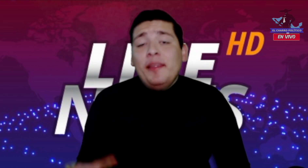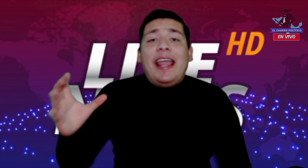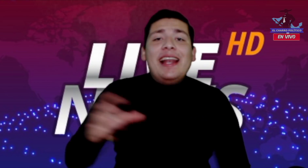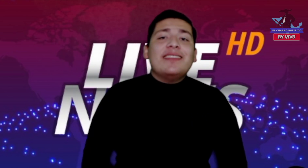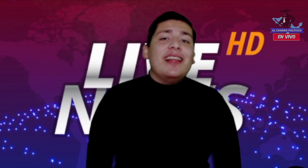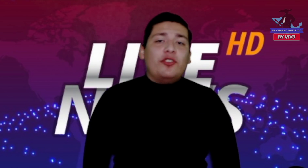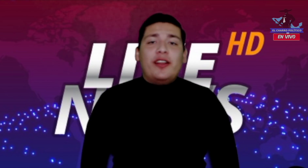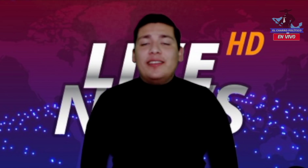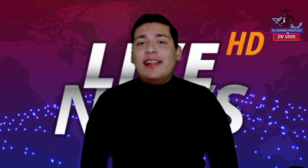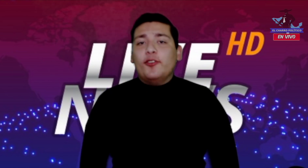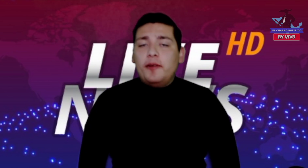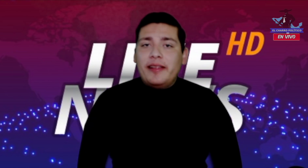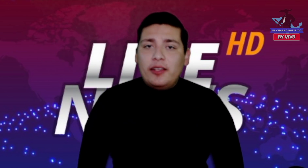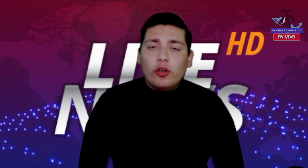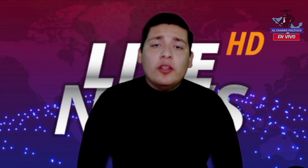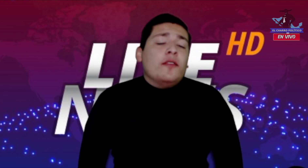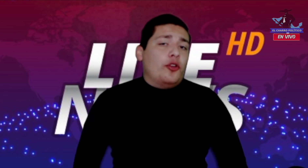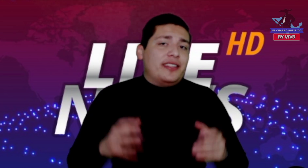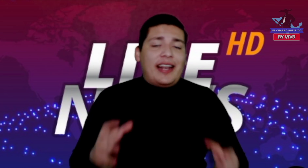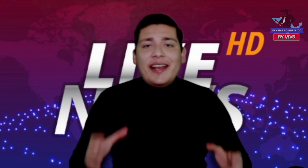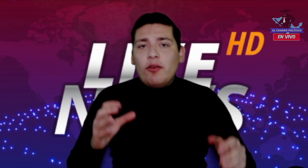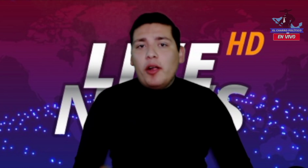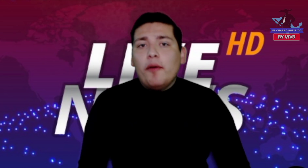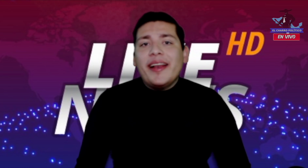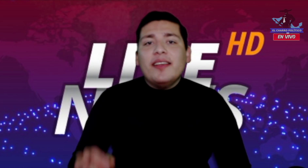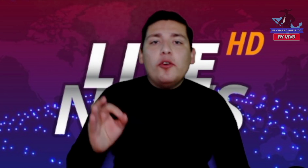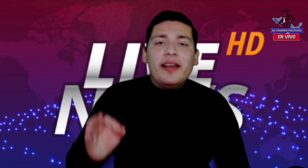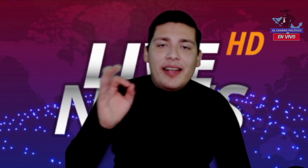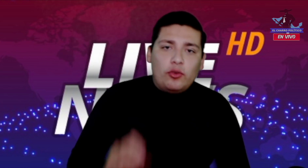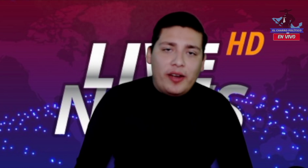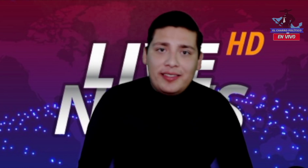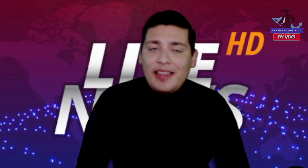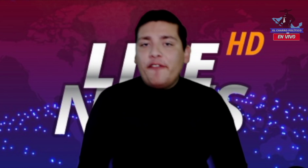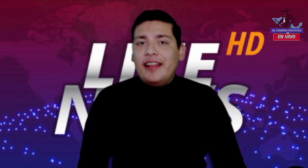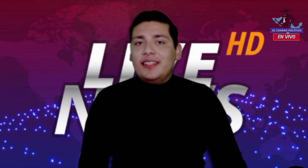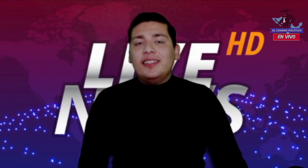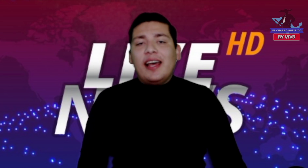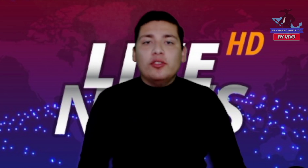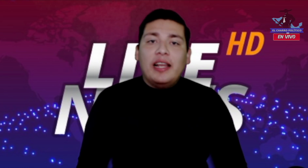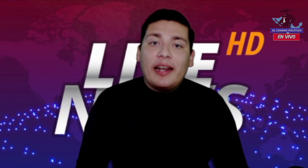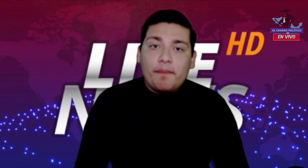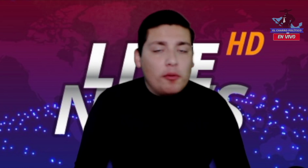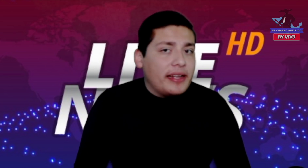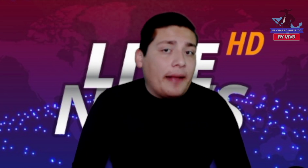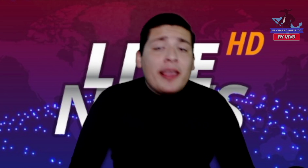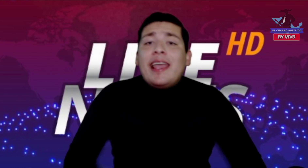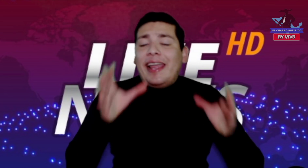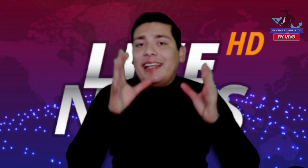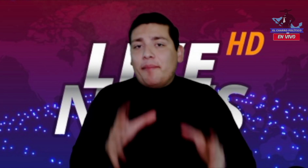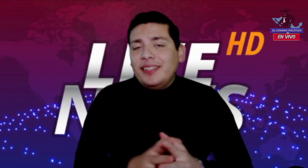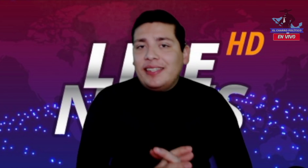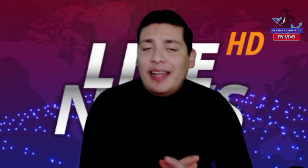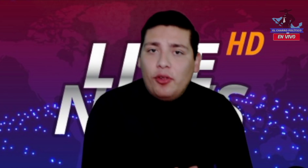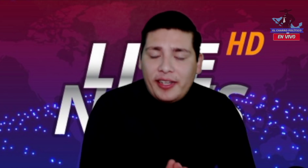Morena en las elecciones del 2022, donde estarán en juego varias gubernaturas de diferentes estados de la República.